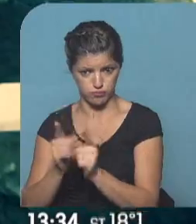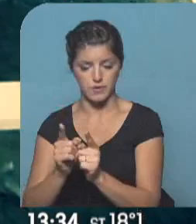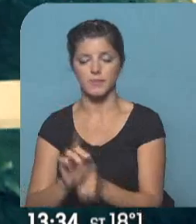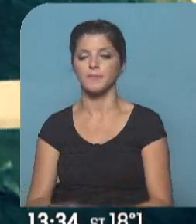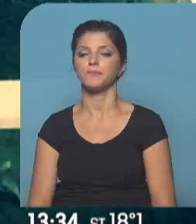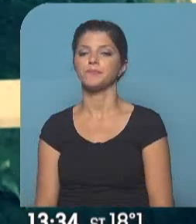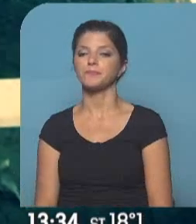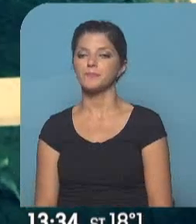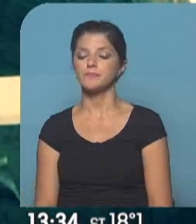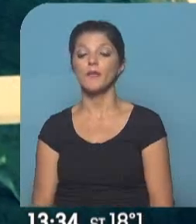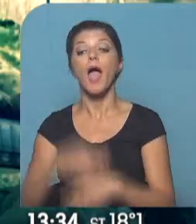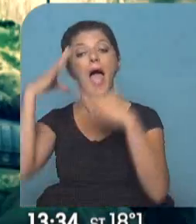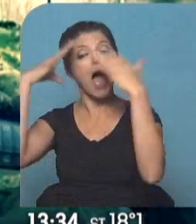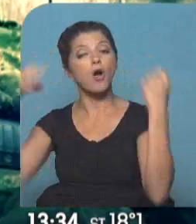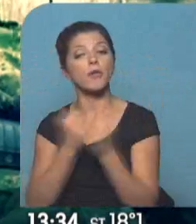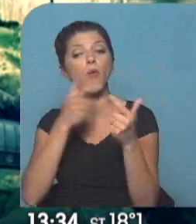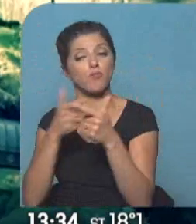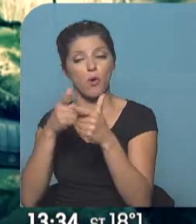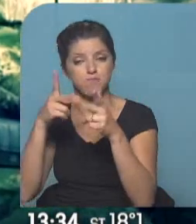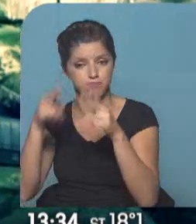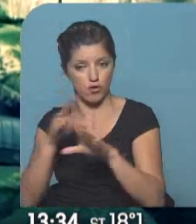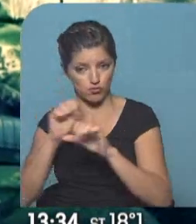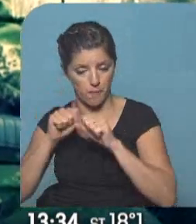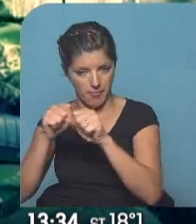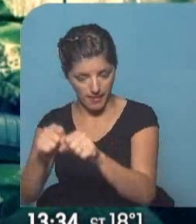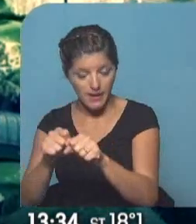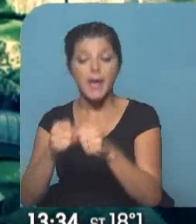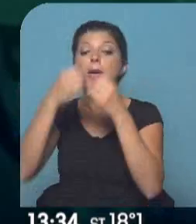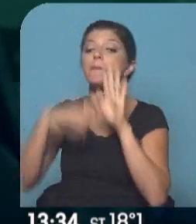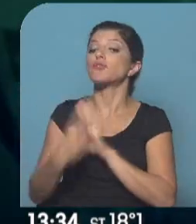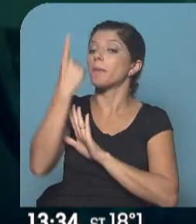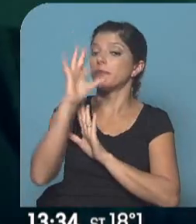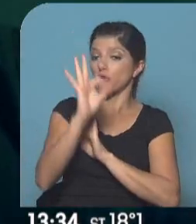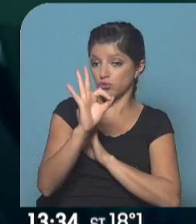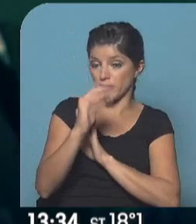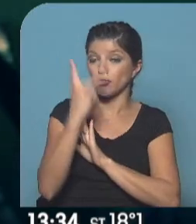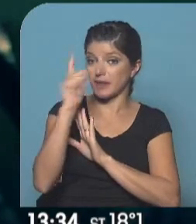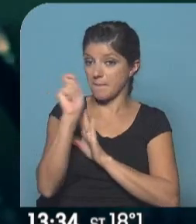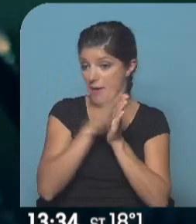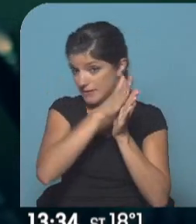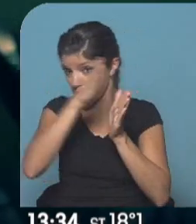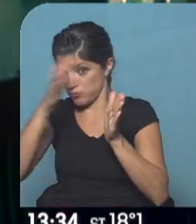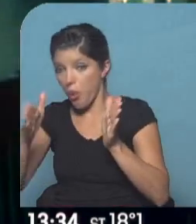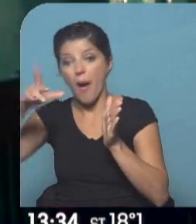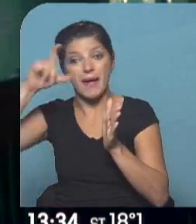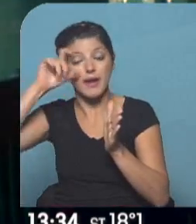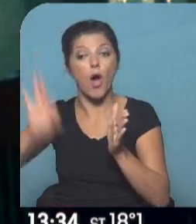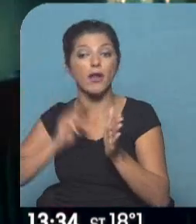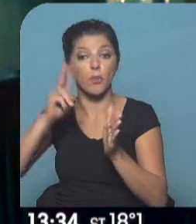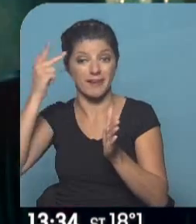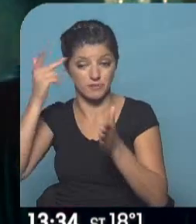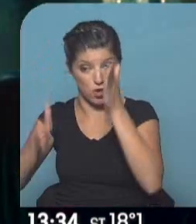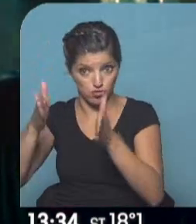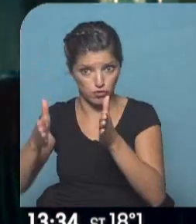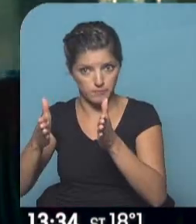El cese del fuego se inició el domingo 1 de octubre y tiene una duración prevista de 3 meses, hasta enero de 2018, y se acordó